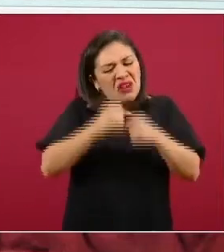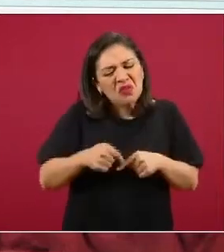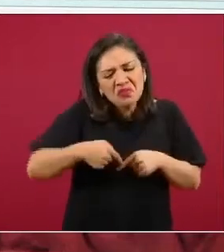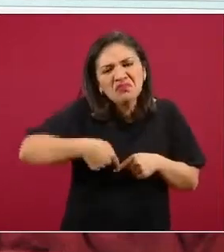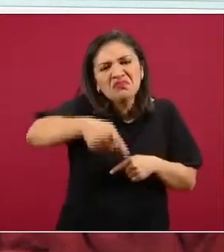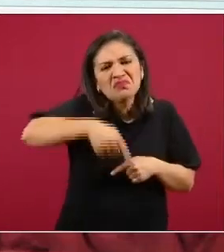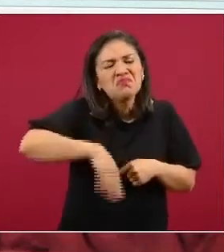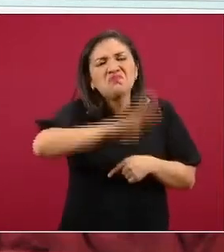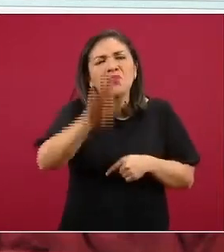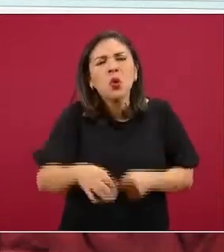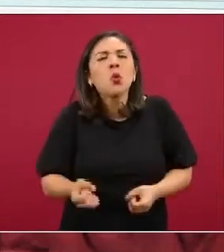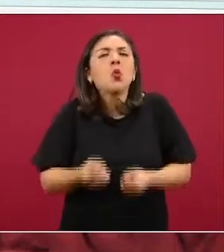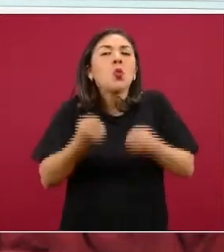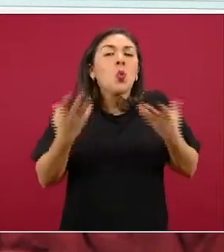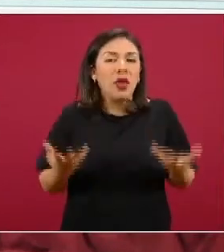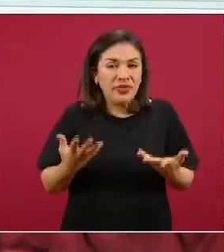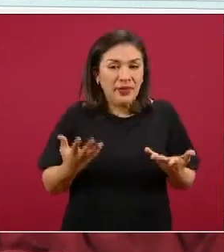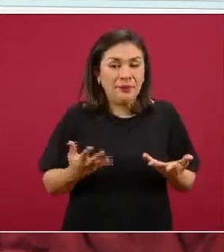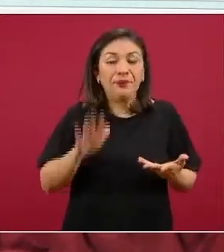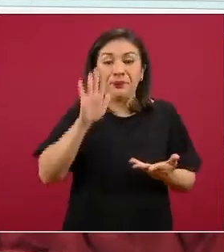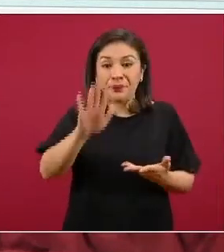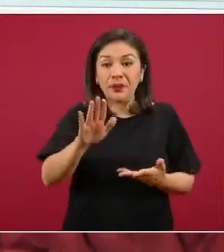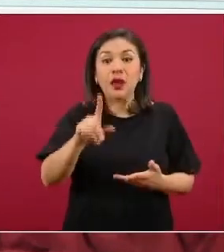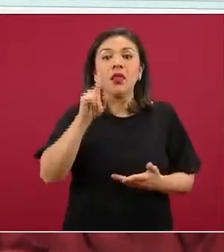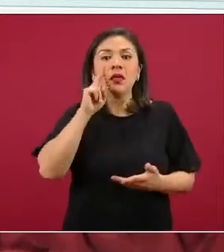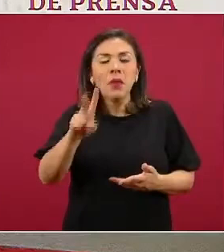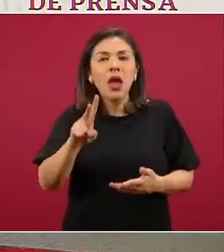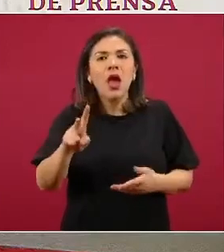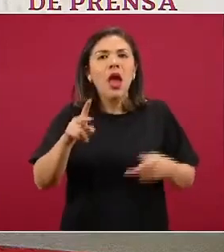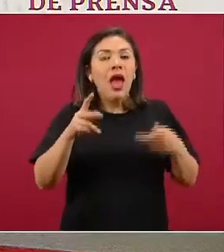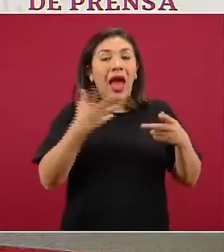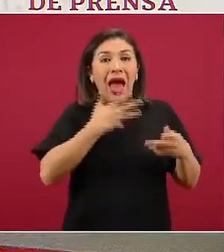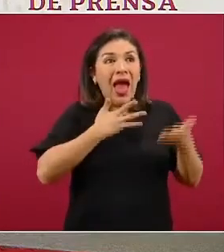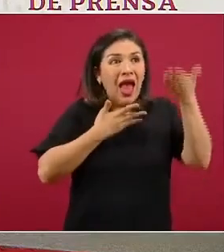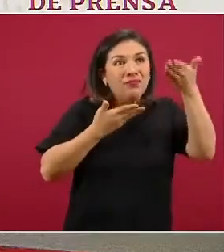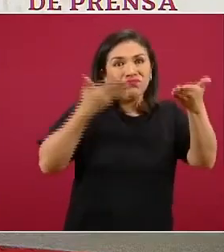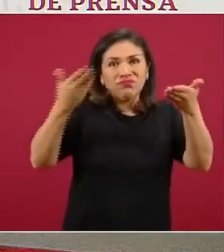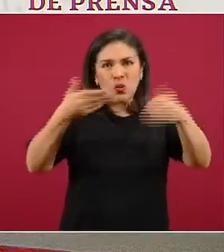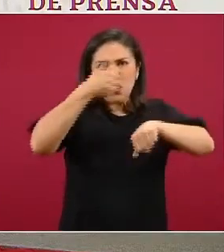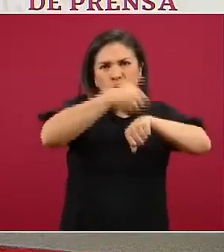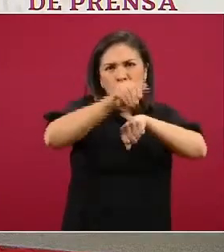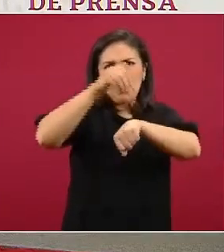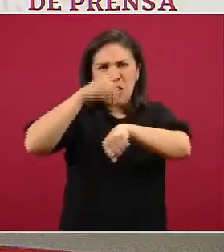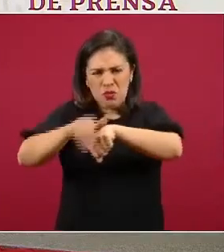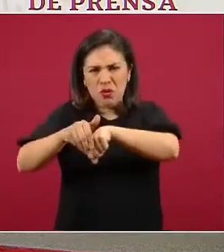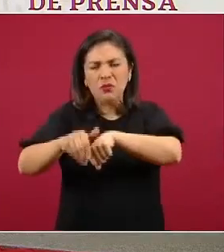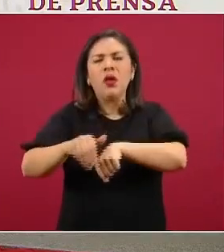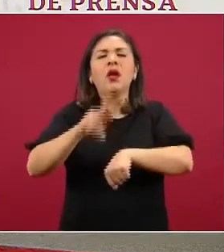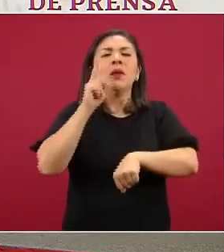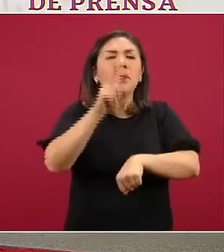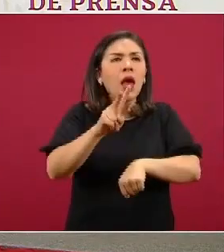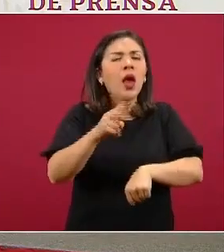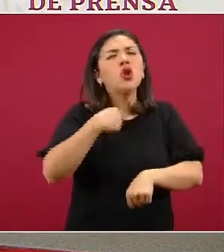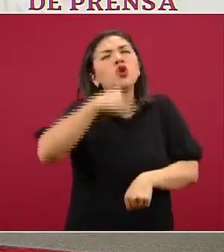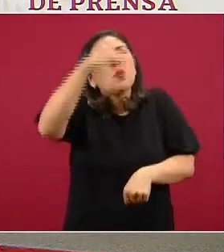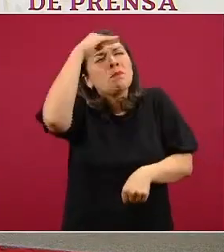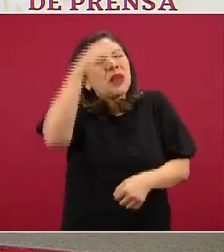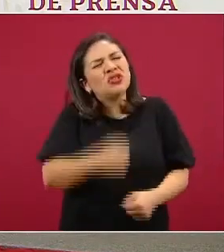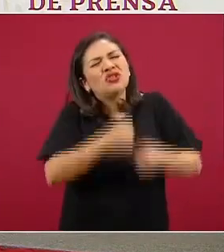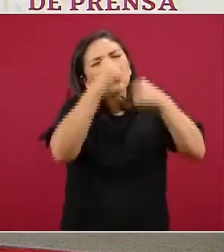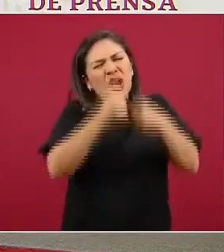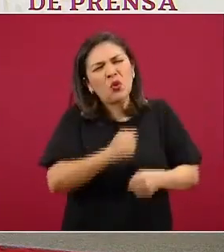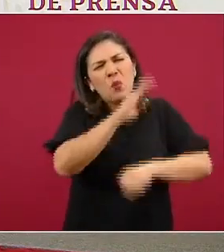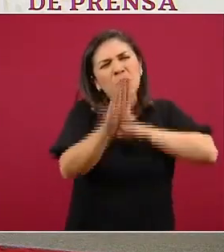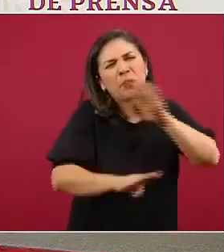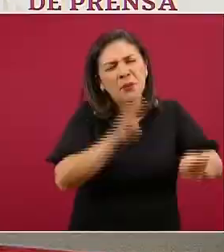vez que tenemos estos dos, la resta de las defunciones observadas menos las defunciones esperadas es lo que se considera